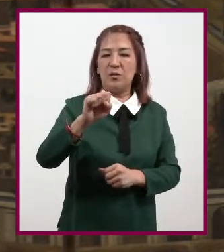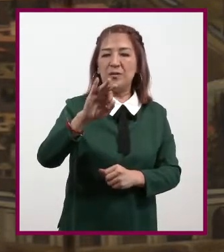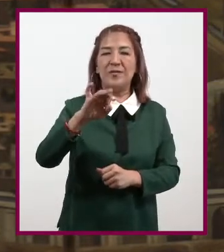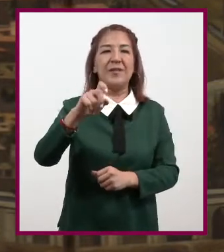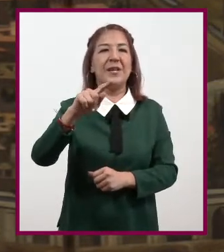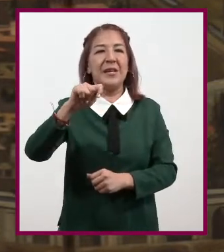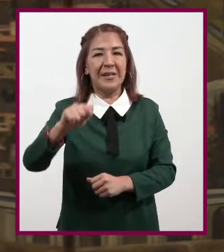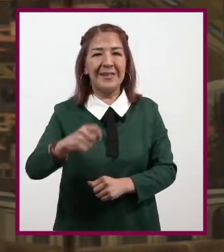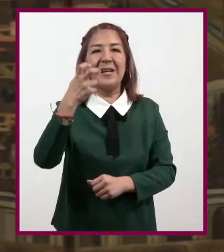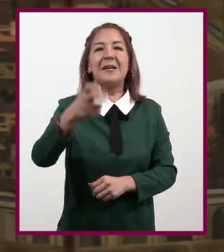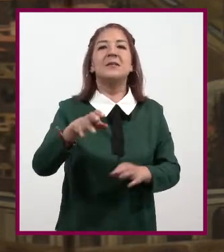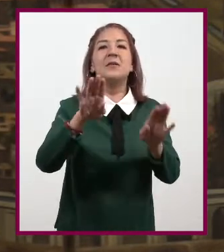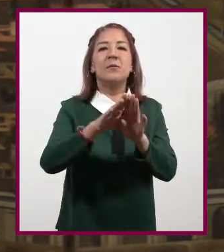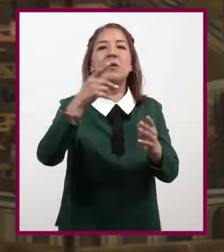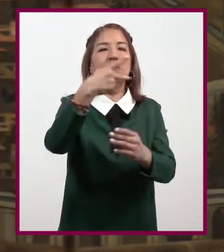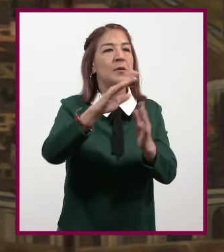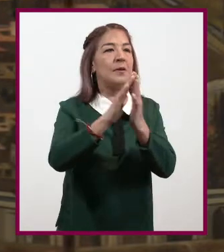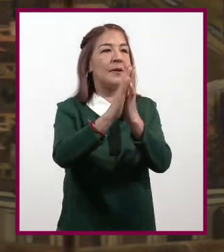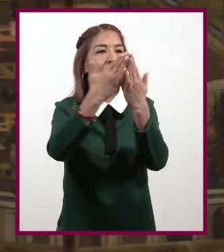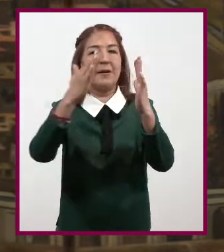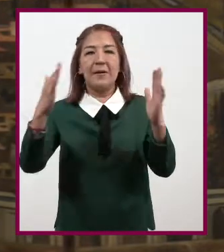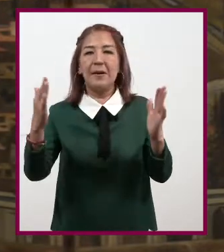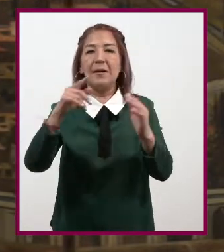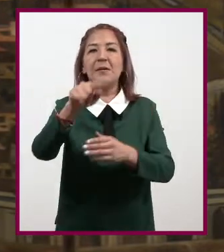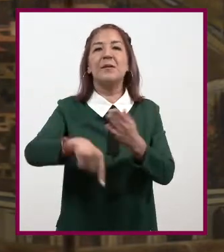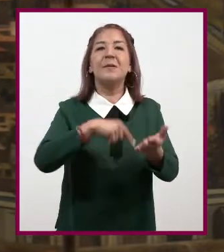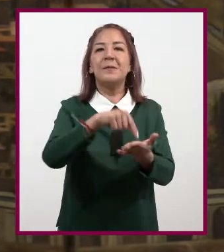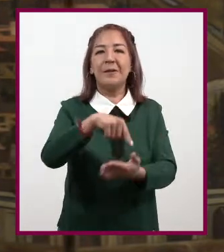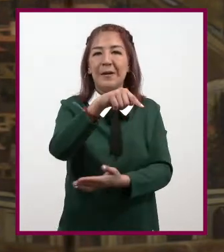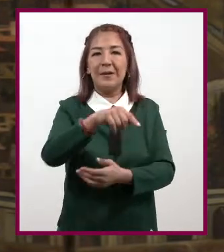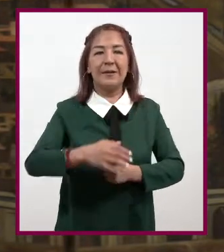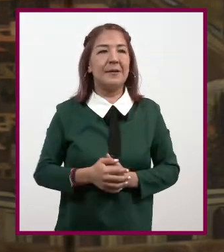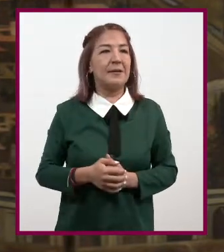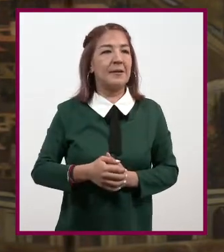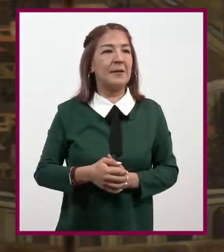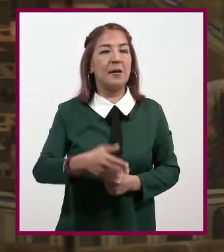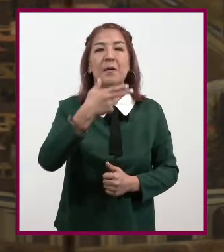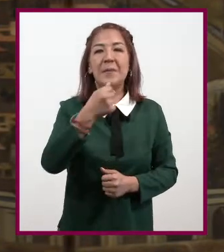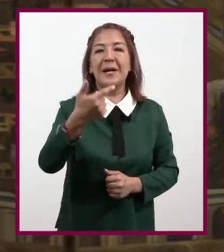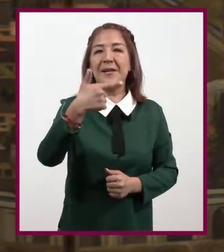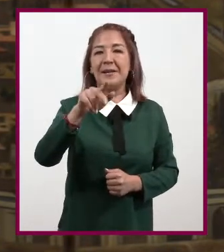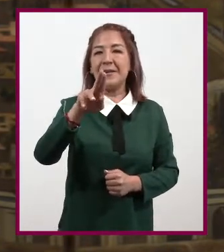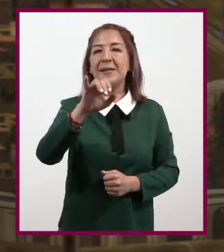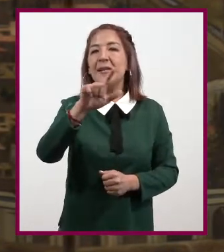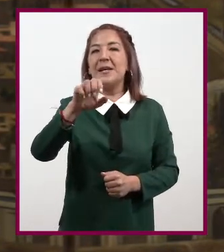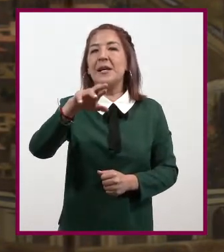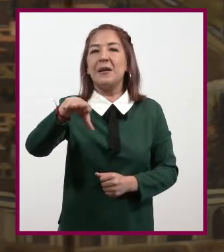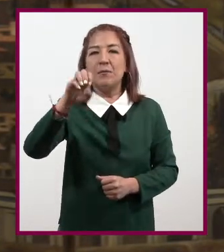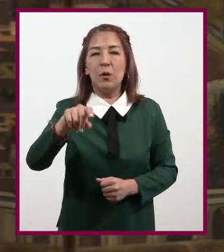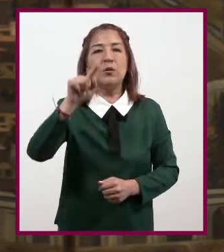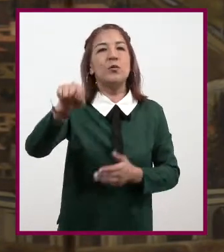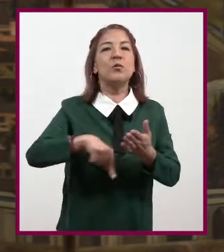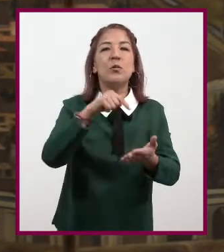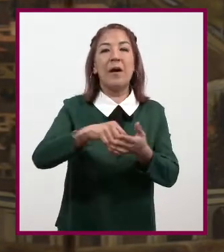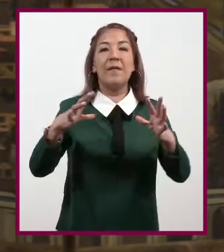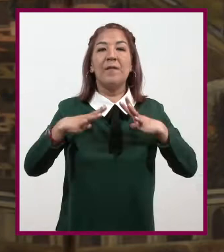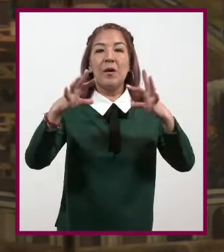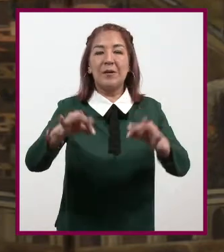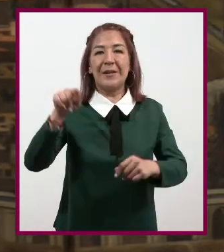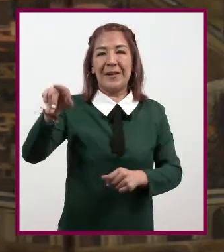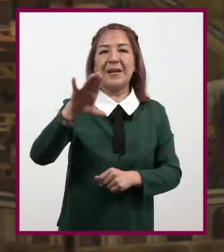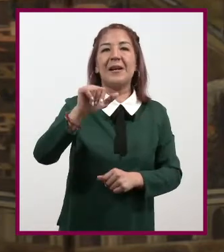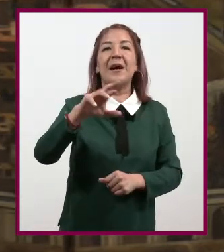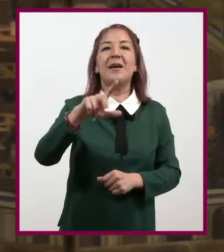también el acervo, la biblioteca de el propio Guillermo Tovar de Teresa en Fundación Carlos